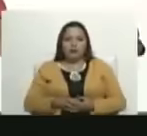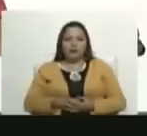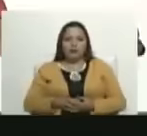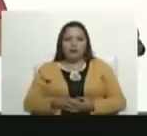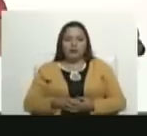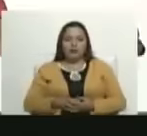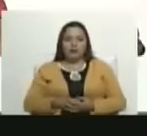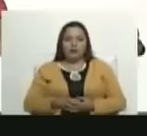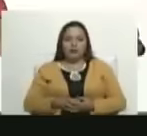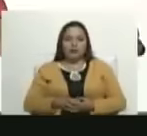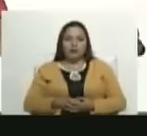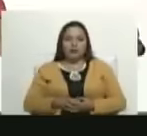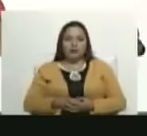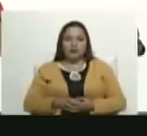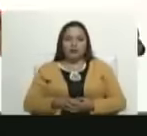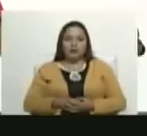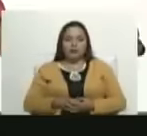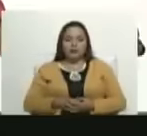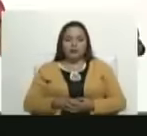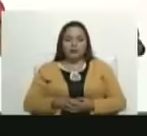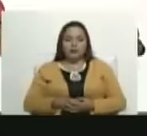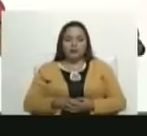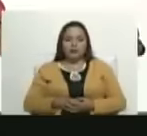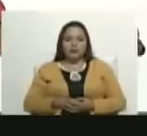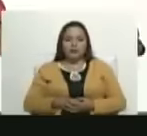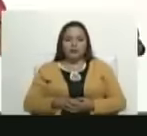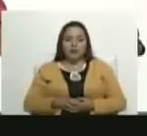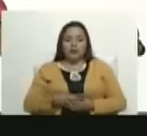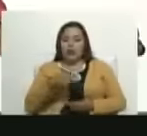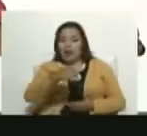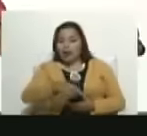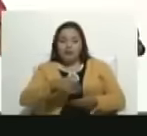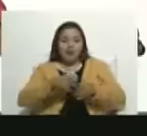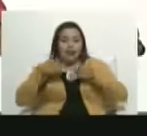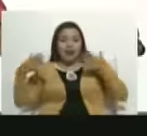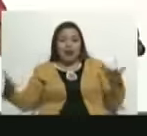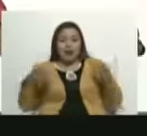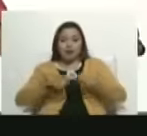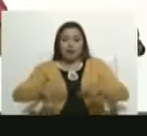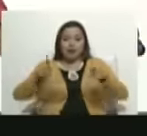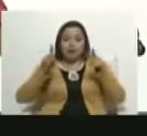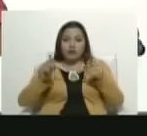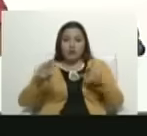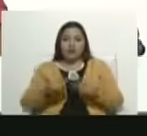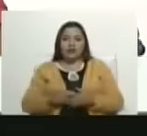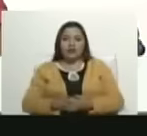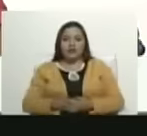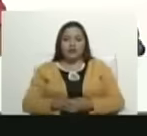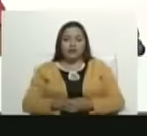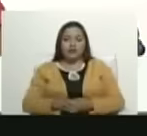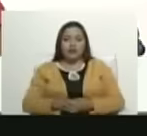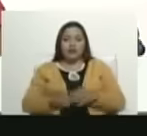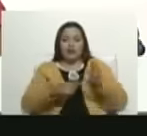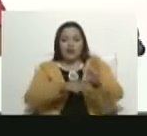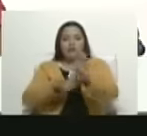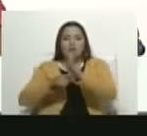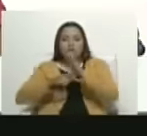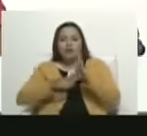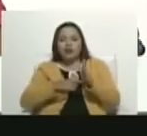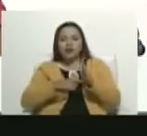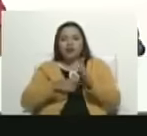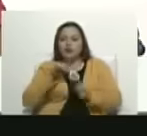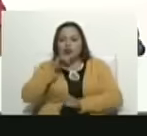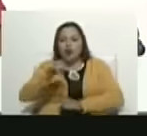Y están desaprovechando una gran oportunidad de enviarle una noticia positiva al